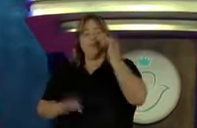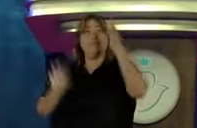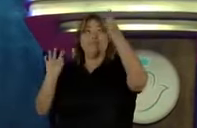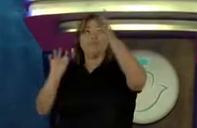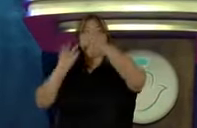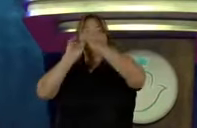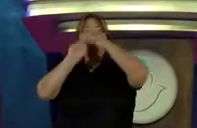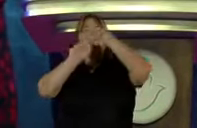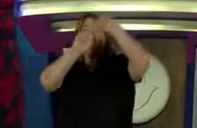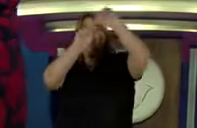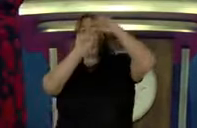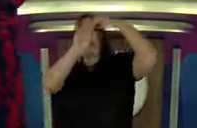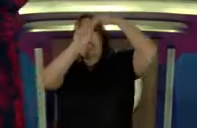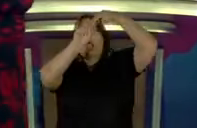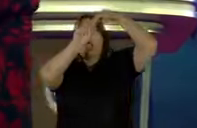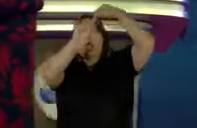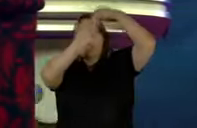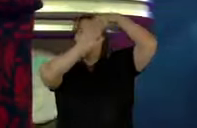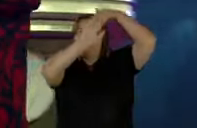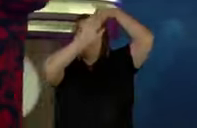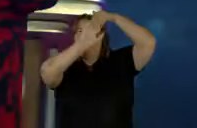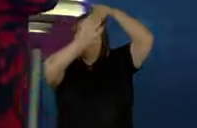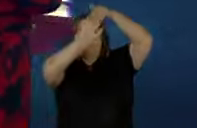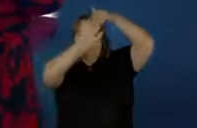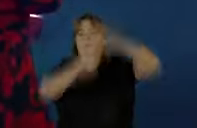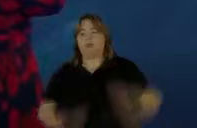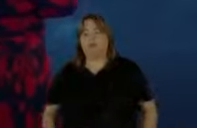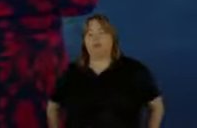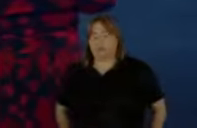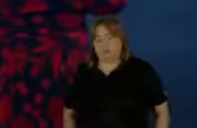se acercan. Siga orando, siga orando.